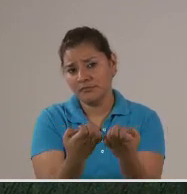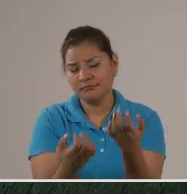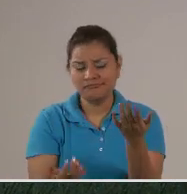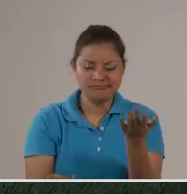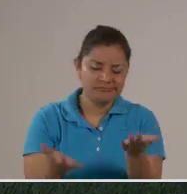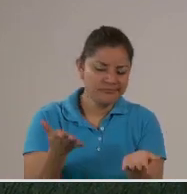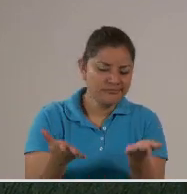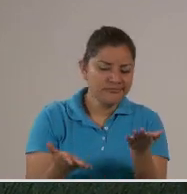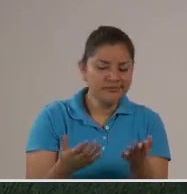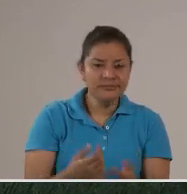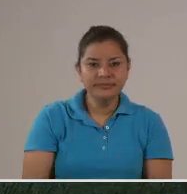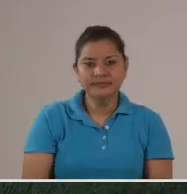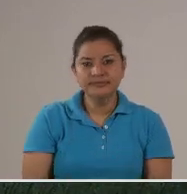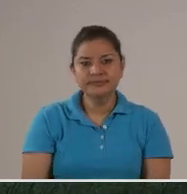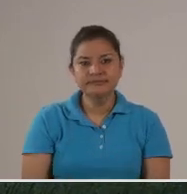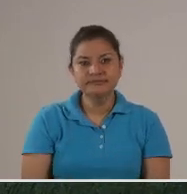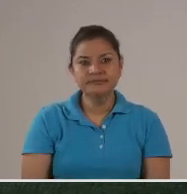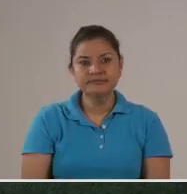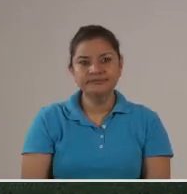hermano